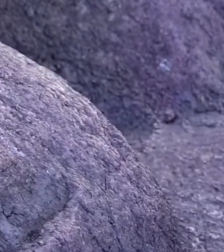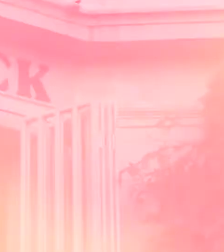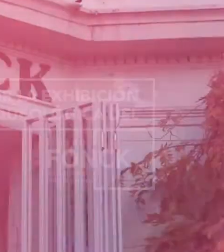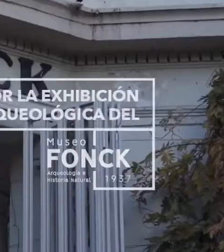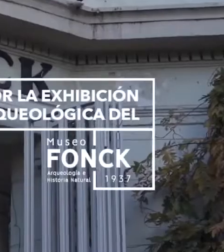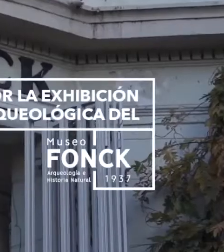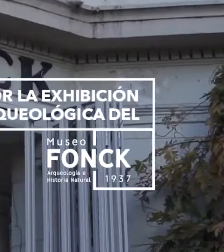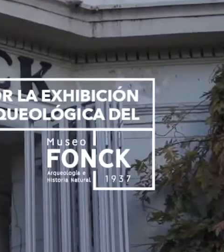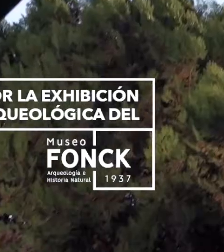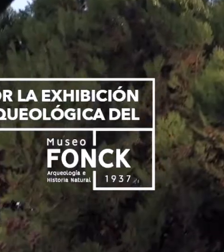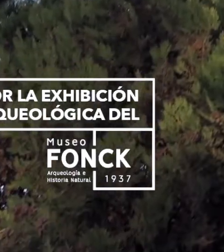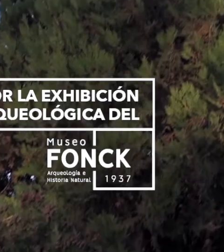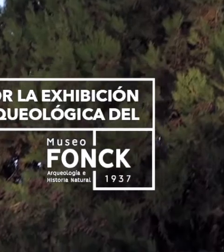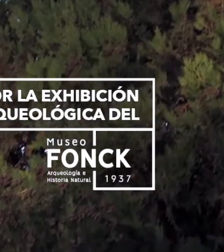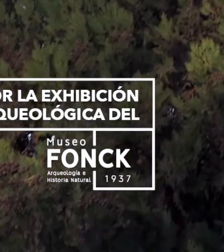Música